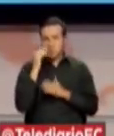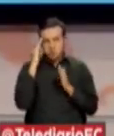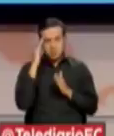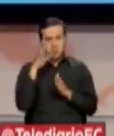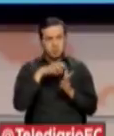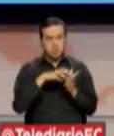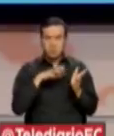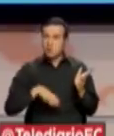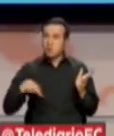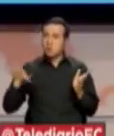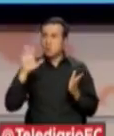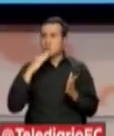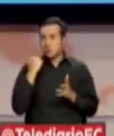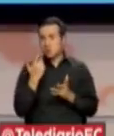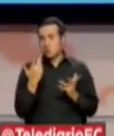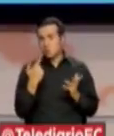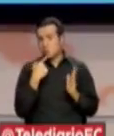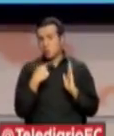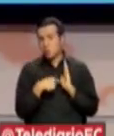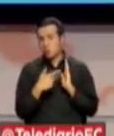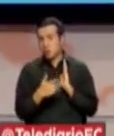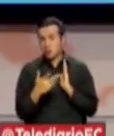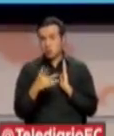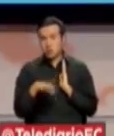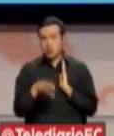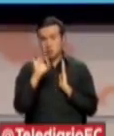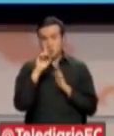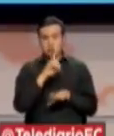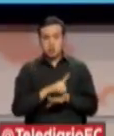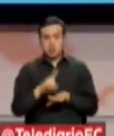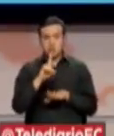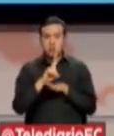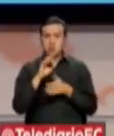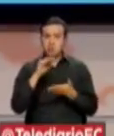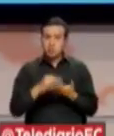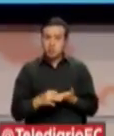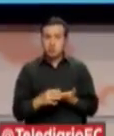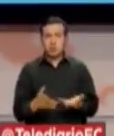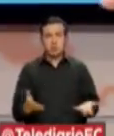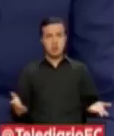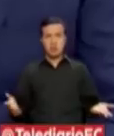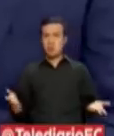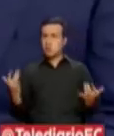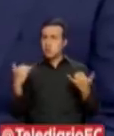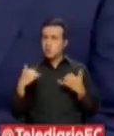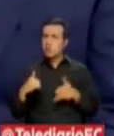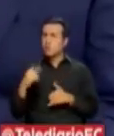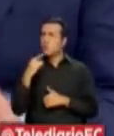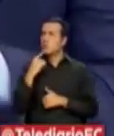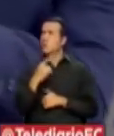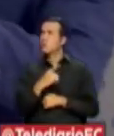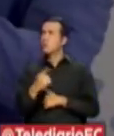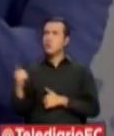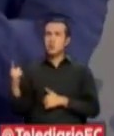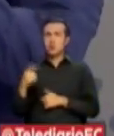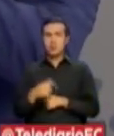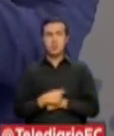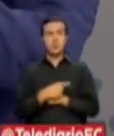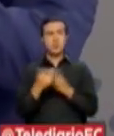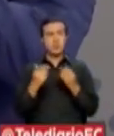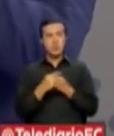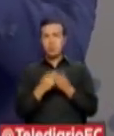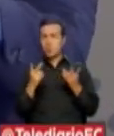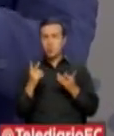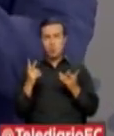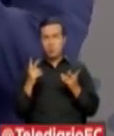cada sector por ejemplo para escoger un director zonal pero sigue hablando de usted del reparto un poco